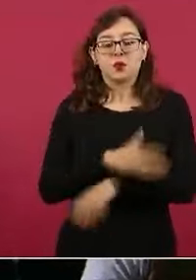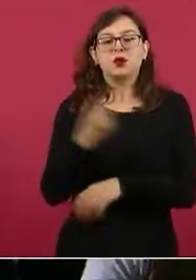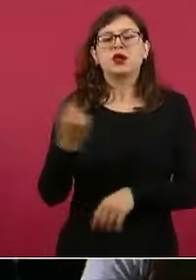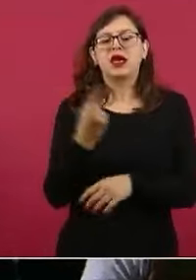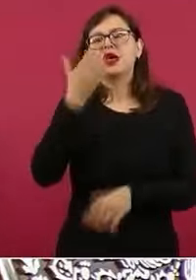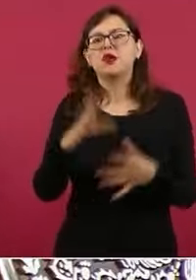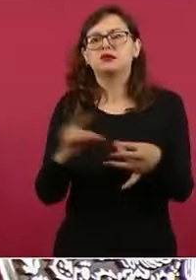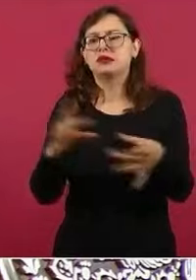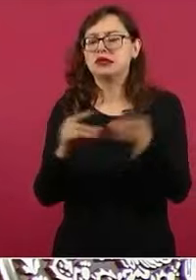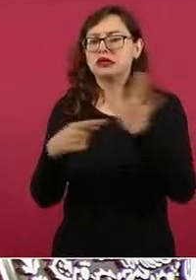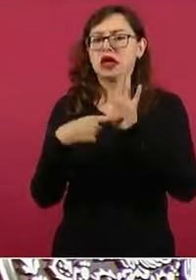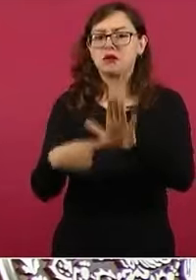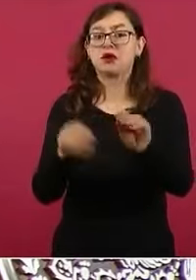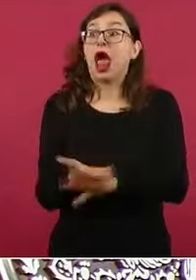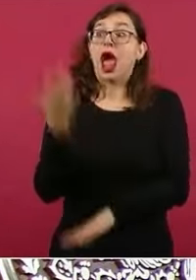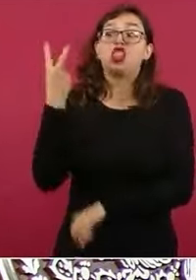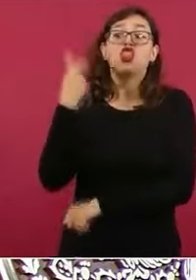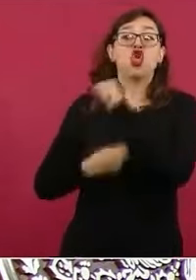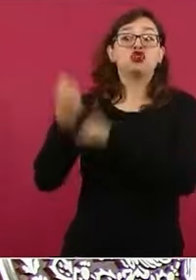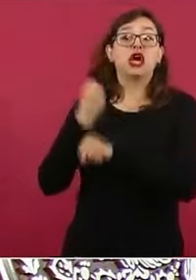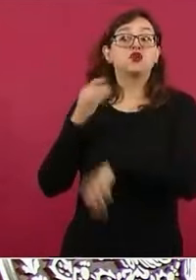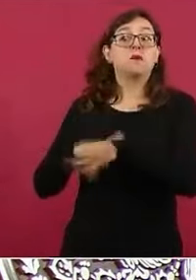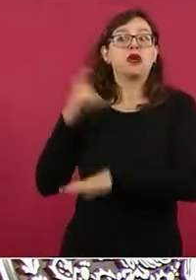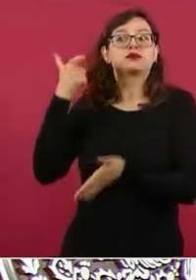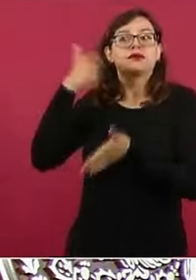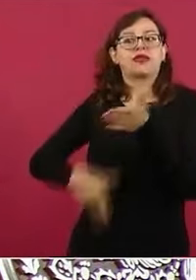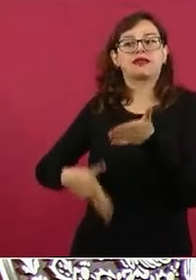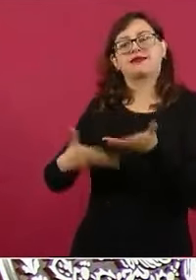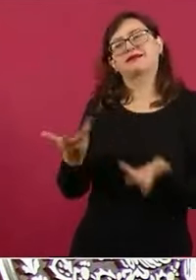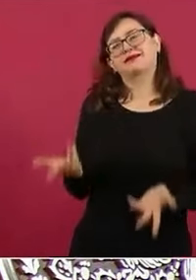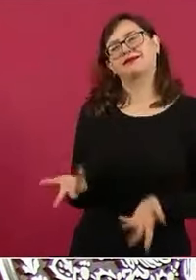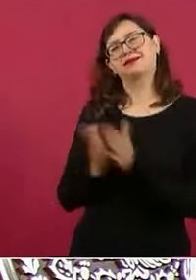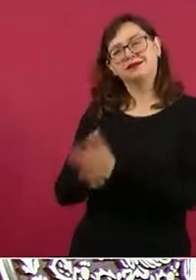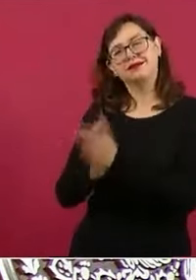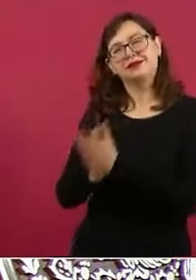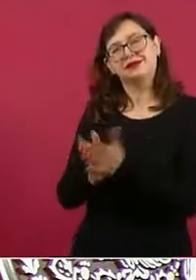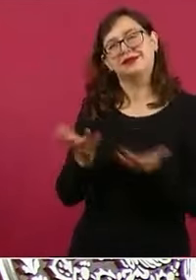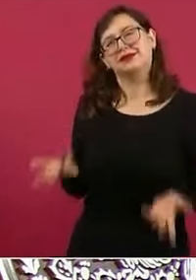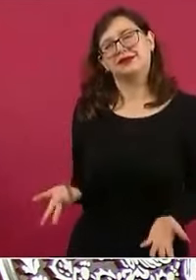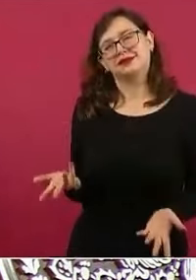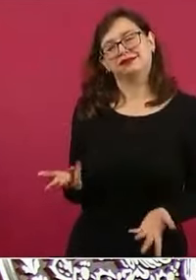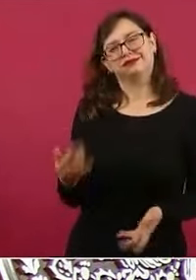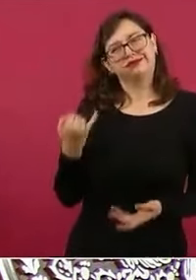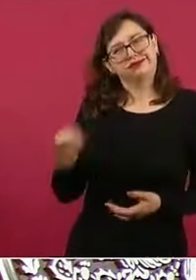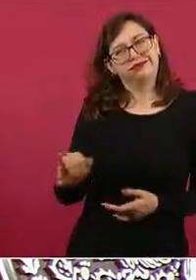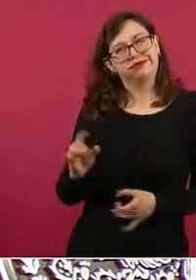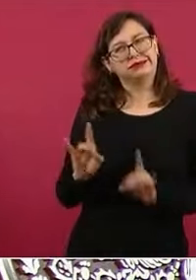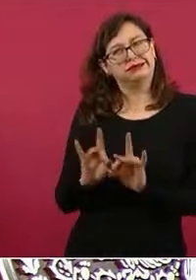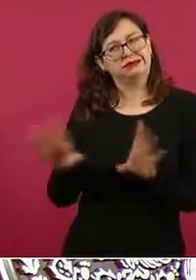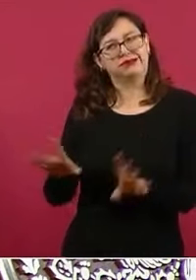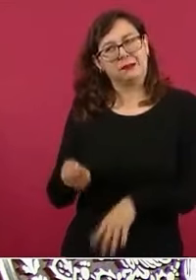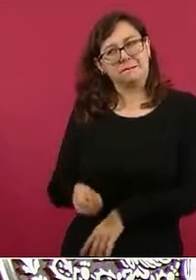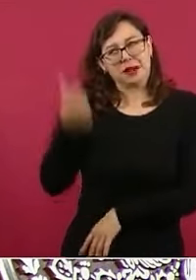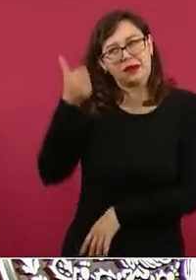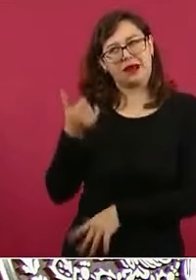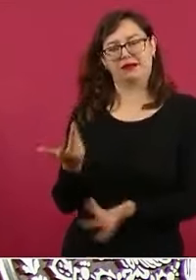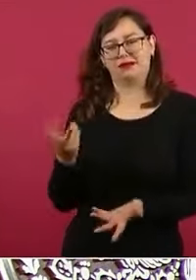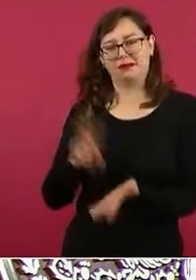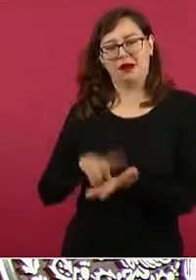sí tiene un punto muy, muy fijo para verlo del color que lo quieran ver. La situación internacional sigue siendo